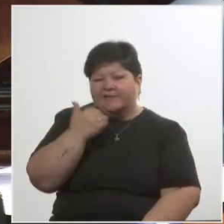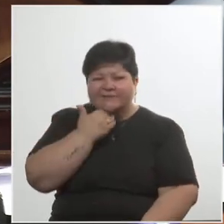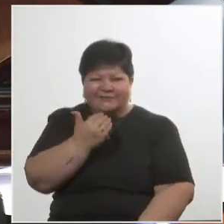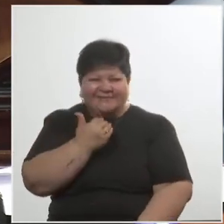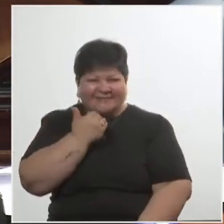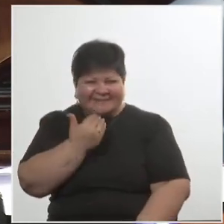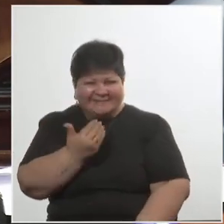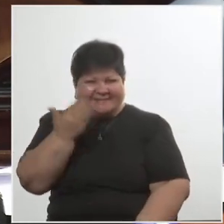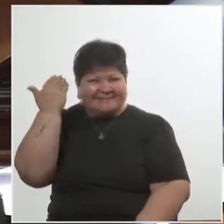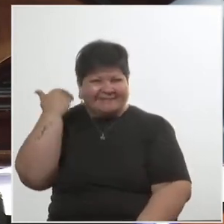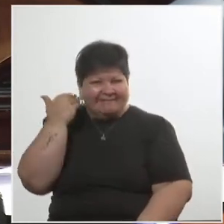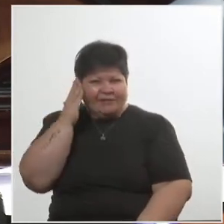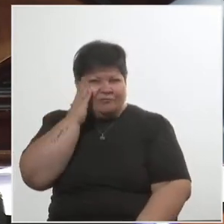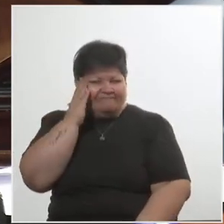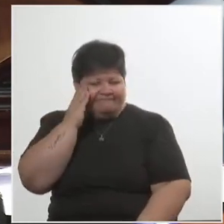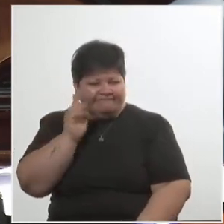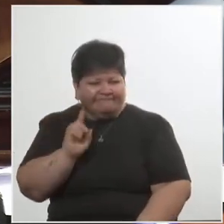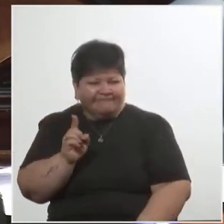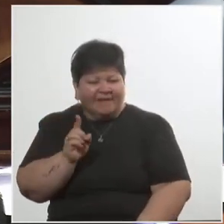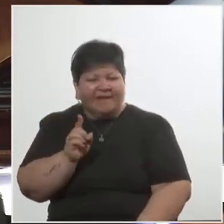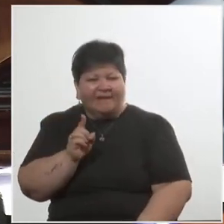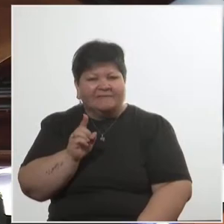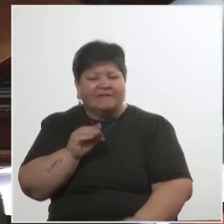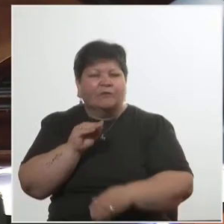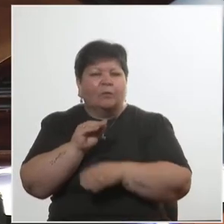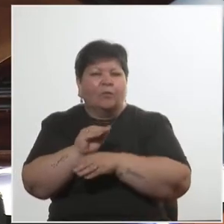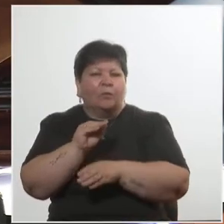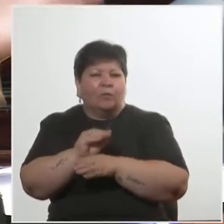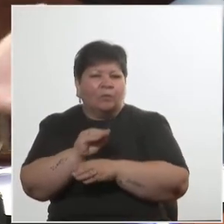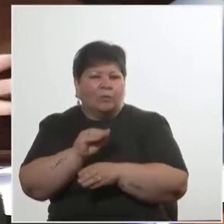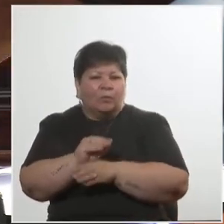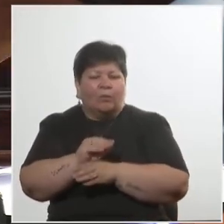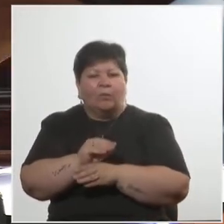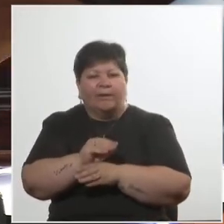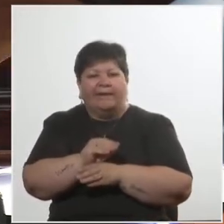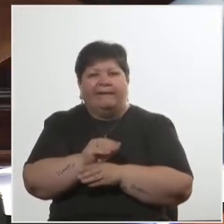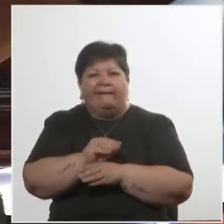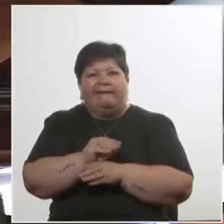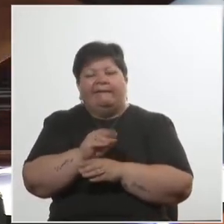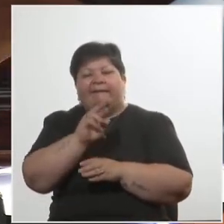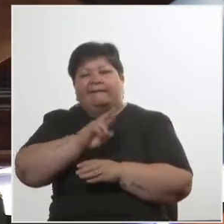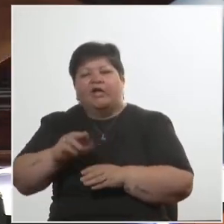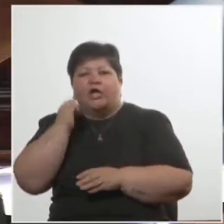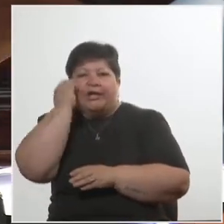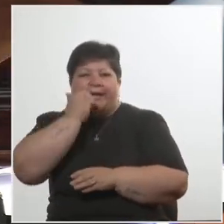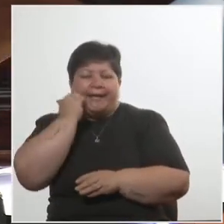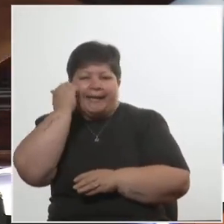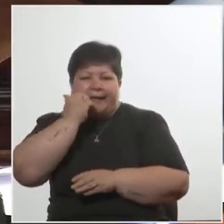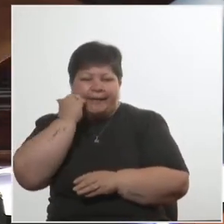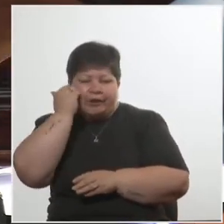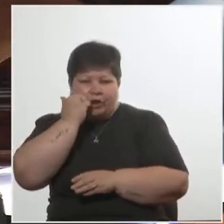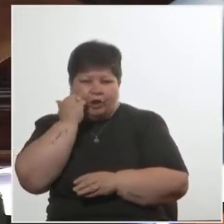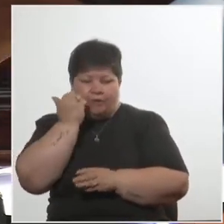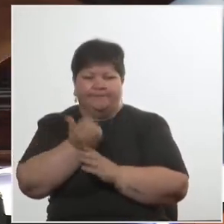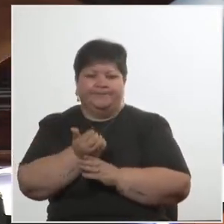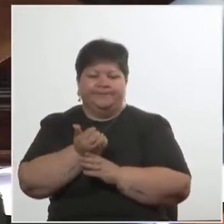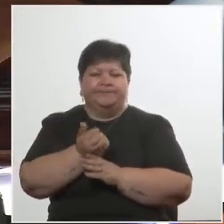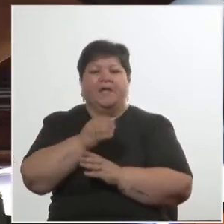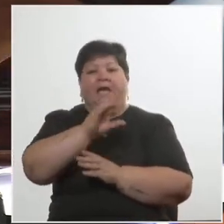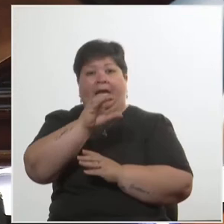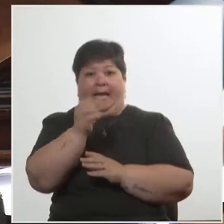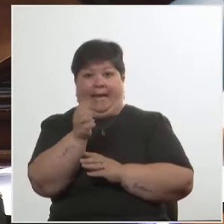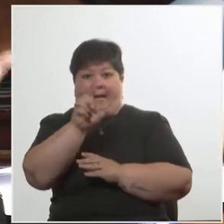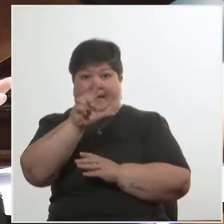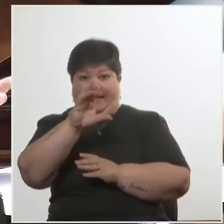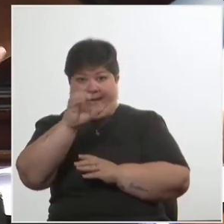son las es la cultura menonita en el Uruguay no San Javier Colonia Delta sí calcar que